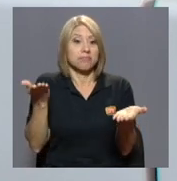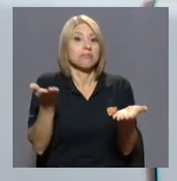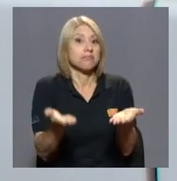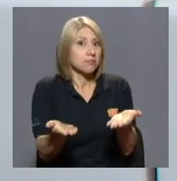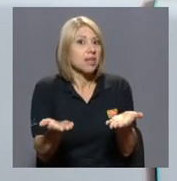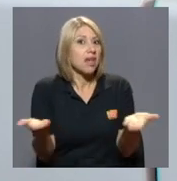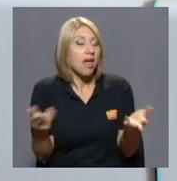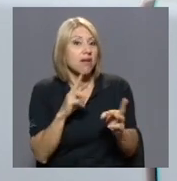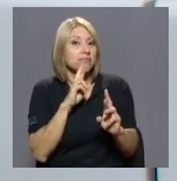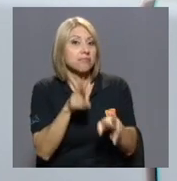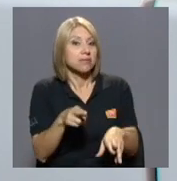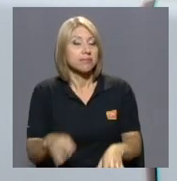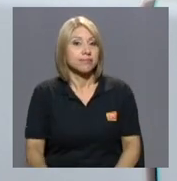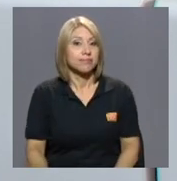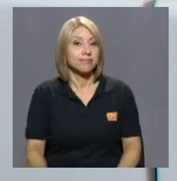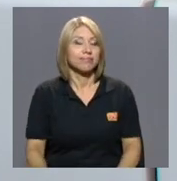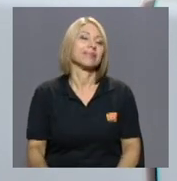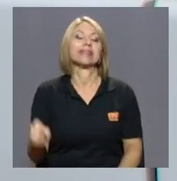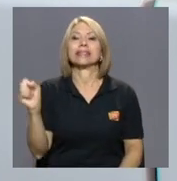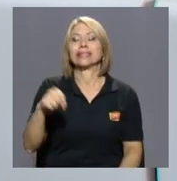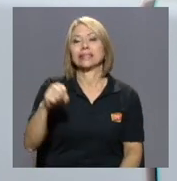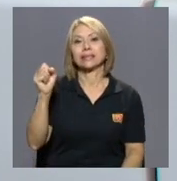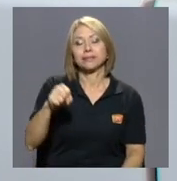Sí, mire, el contraargumento,